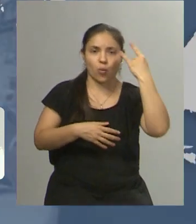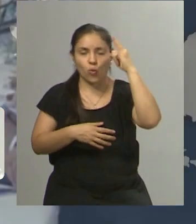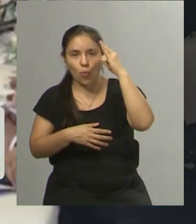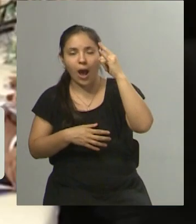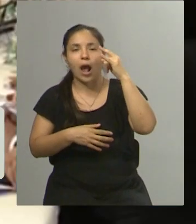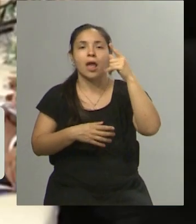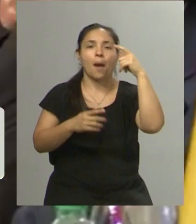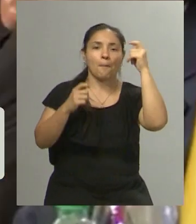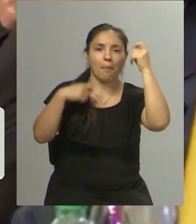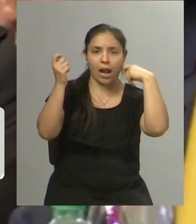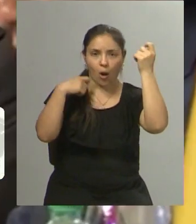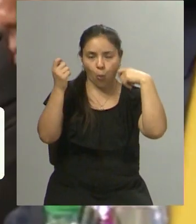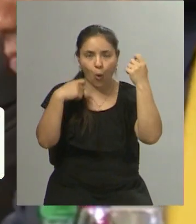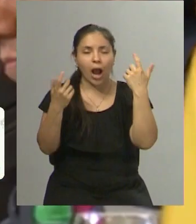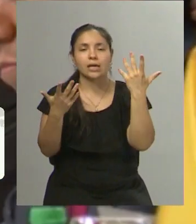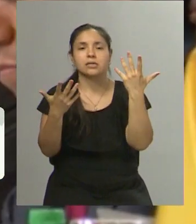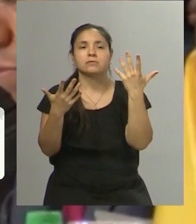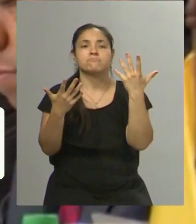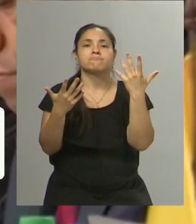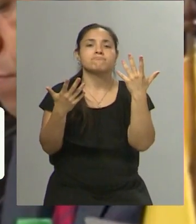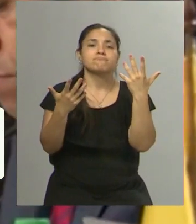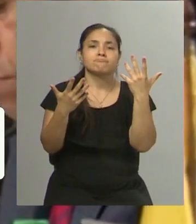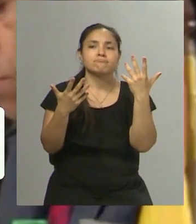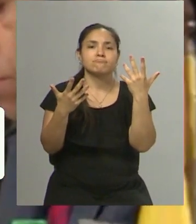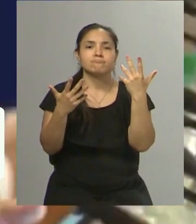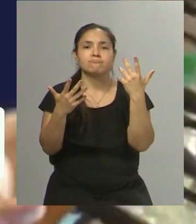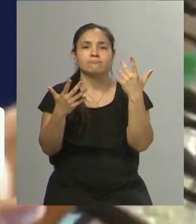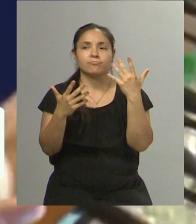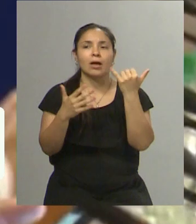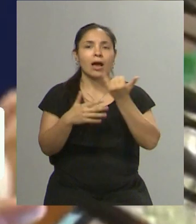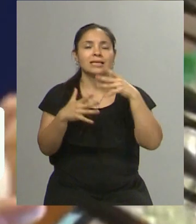Paraguay, en que de alguna manera se